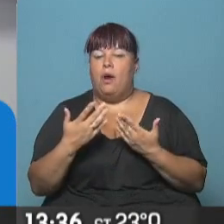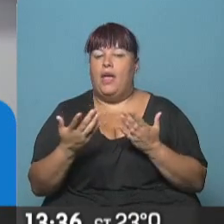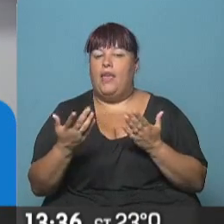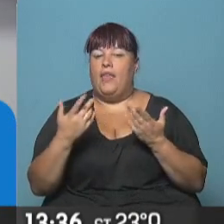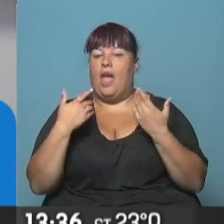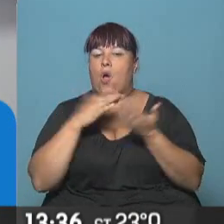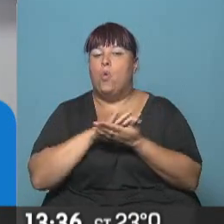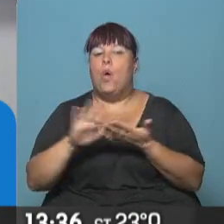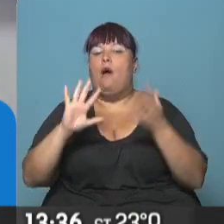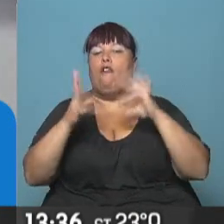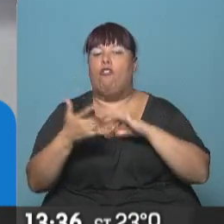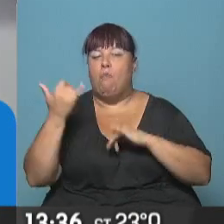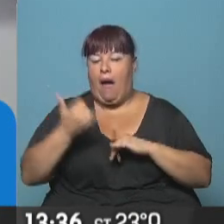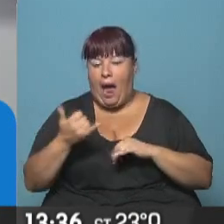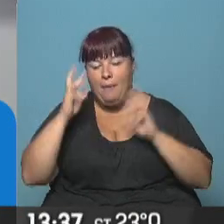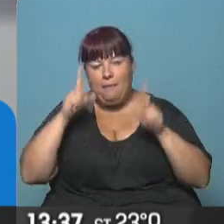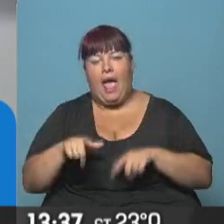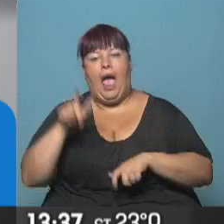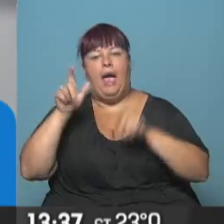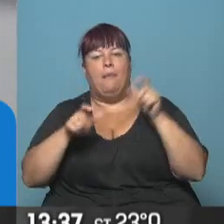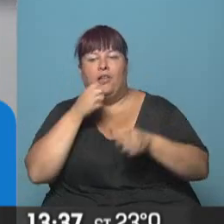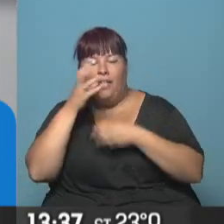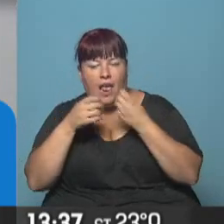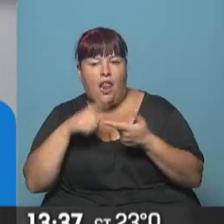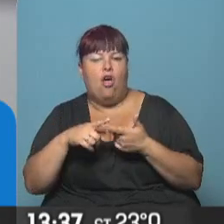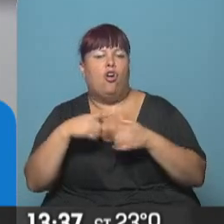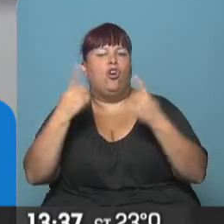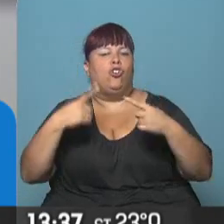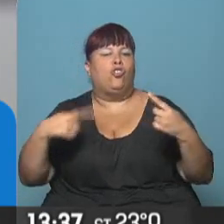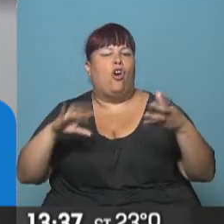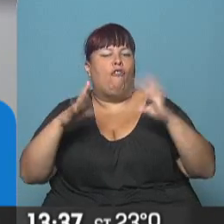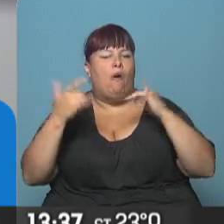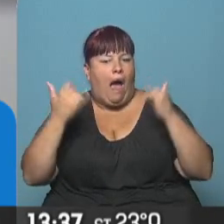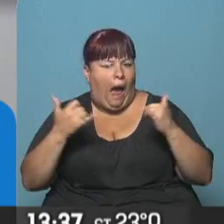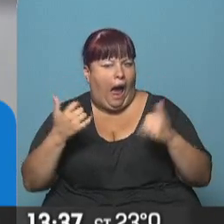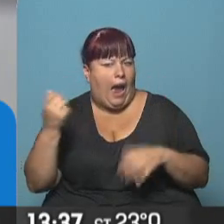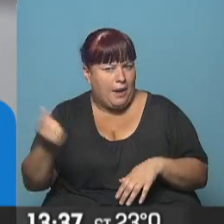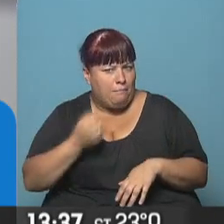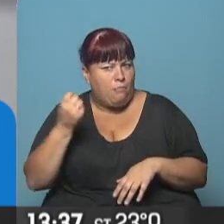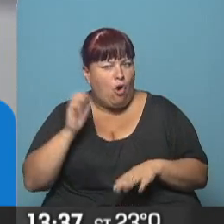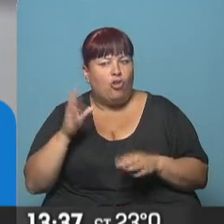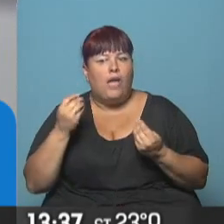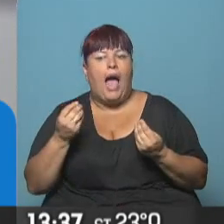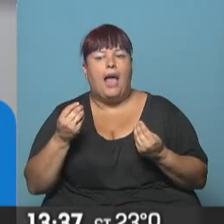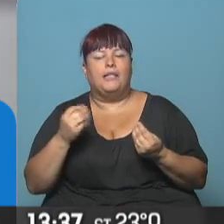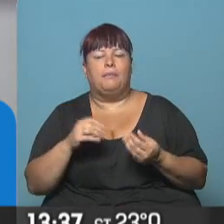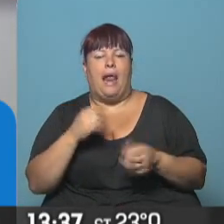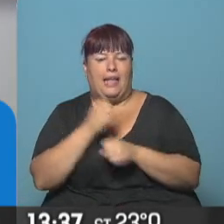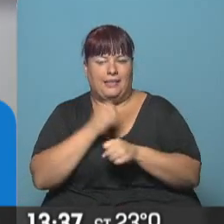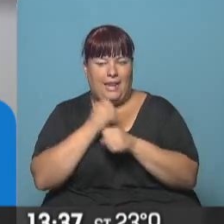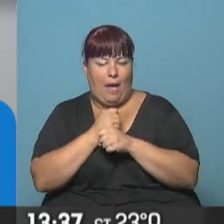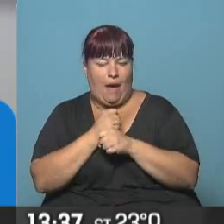las nuevas herramientas que tenemos de agente revelador todas las herramientas que son realmente importantes para poder trabajar